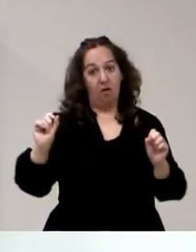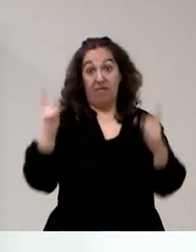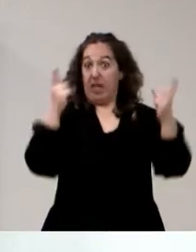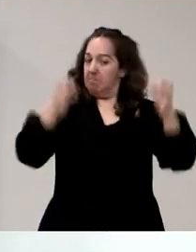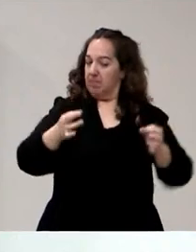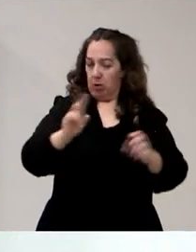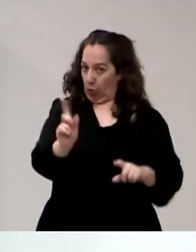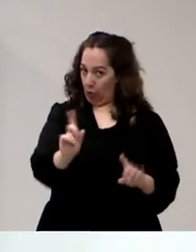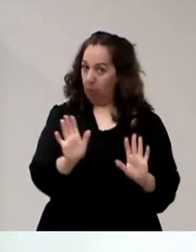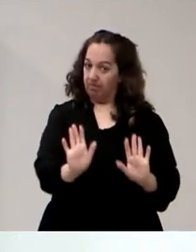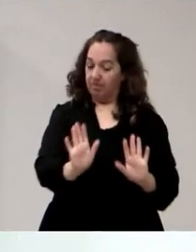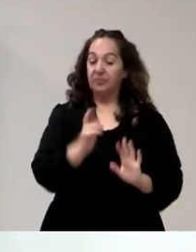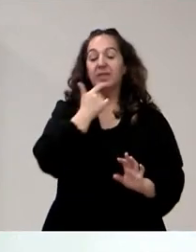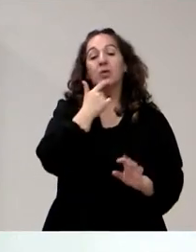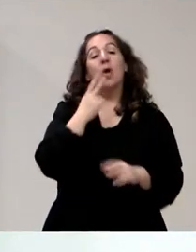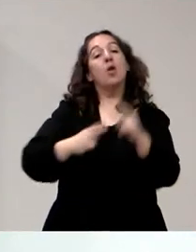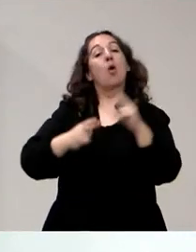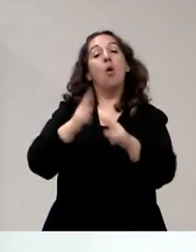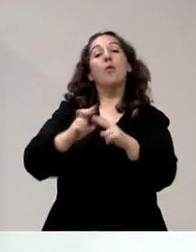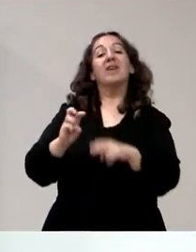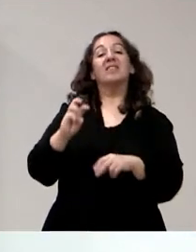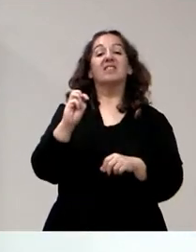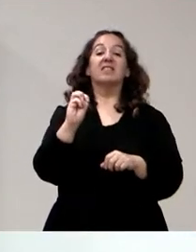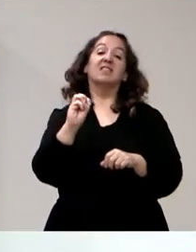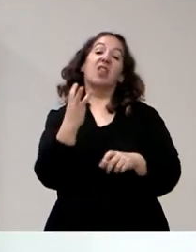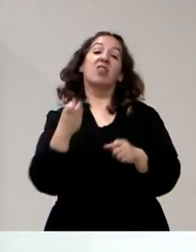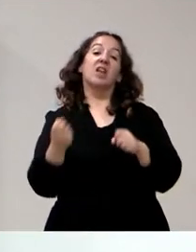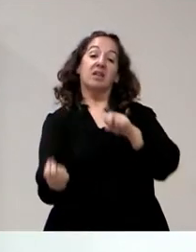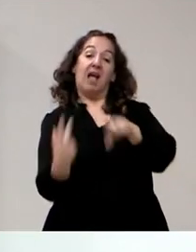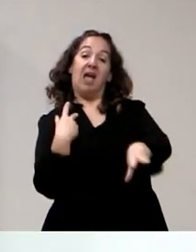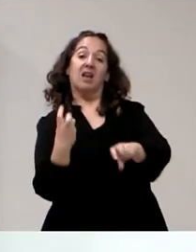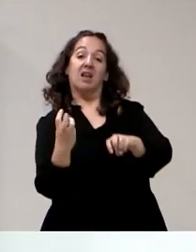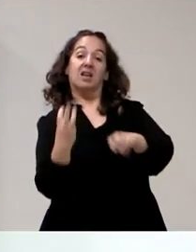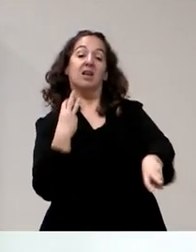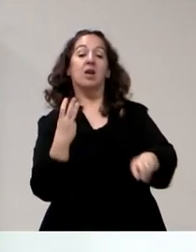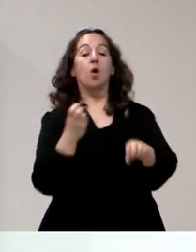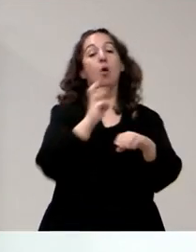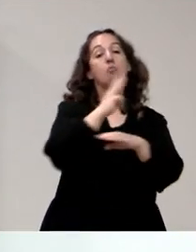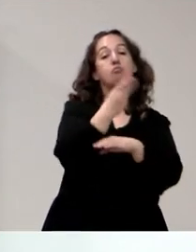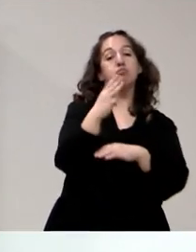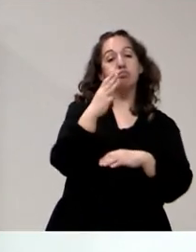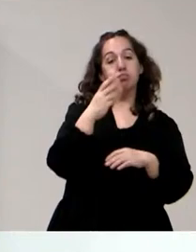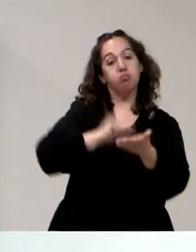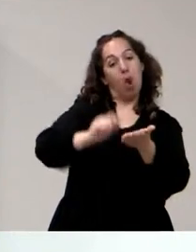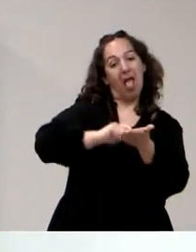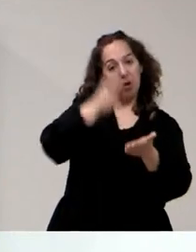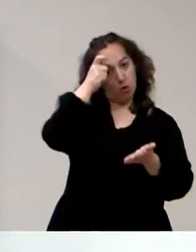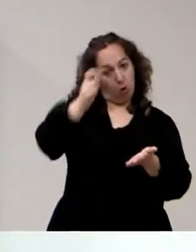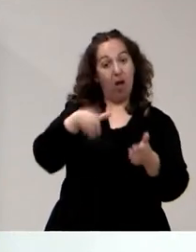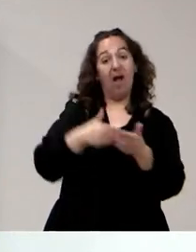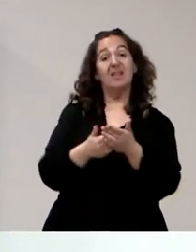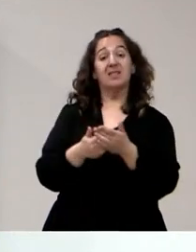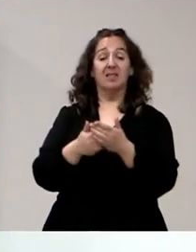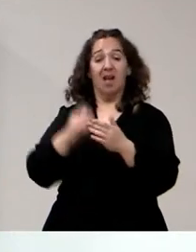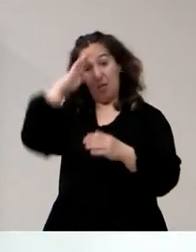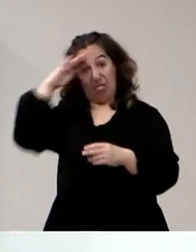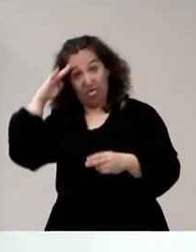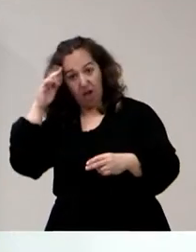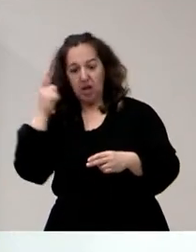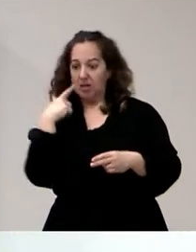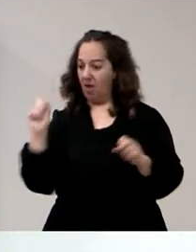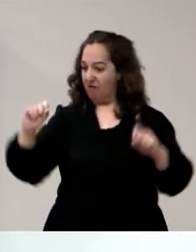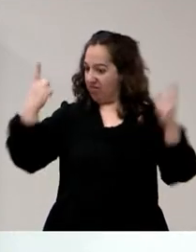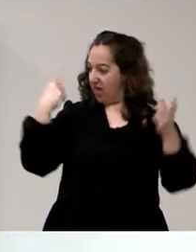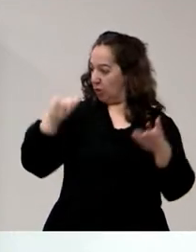exacta van a empezar las obras del Tercer carril entre Polanco y Santa Cruz de bezana y que que acabamos de de formalizar contrato que acabamos